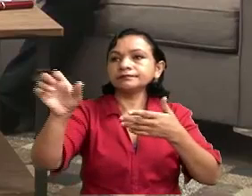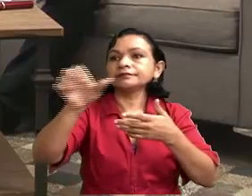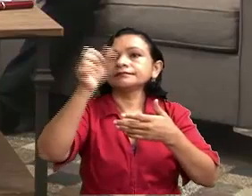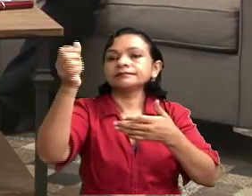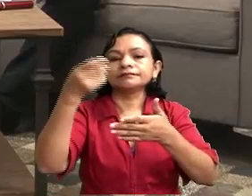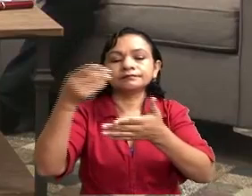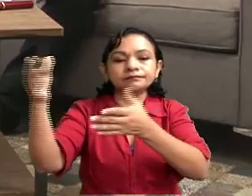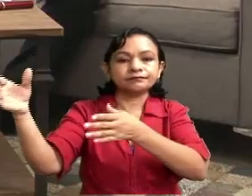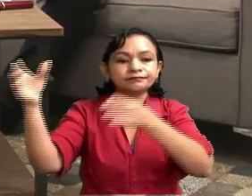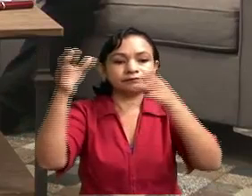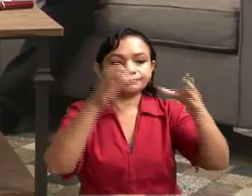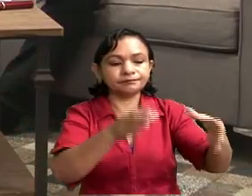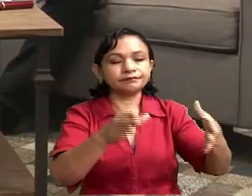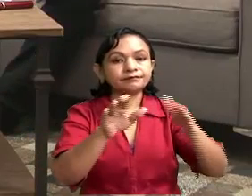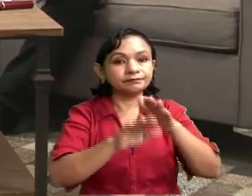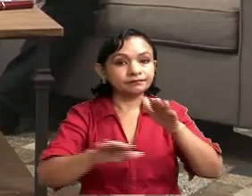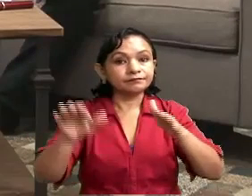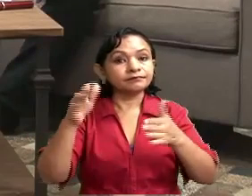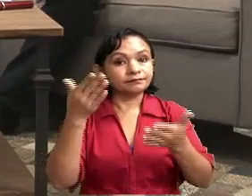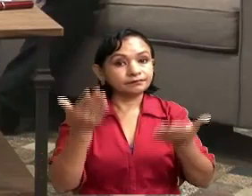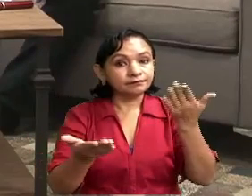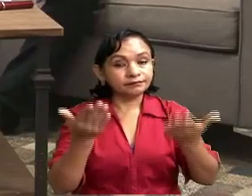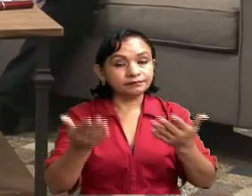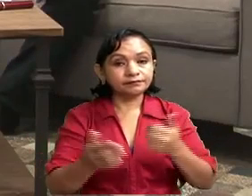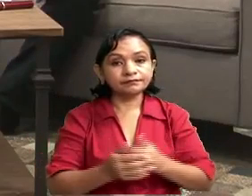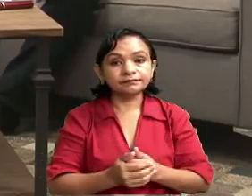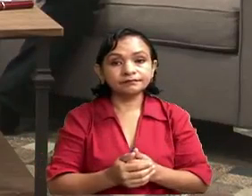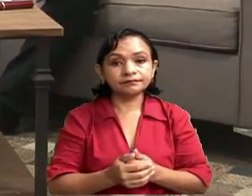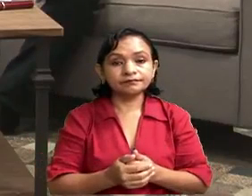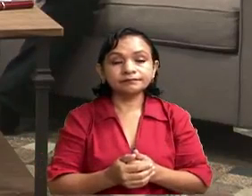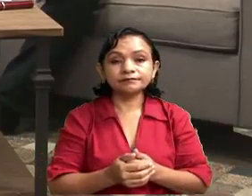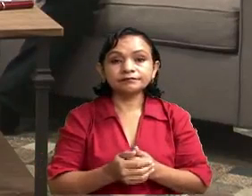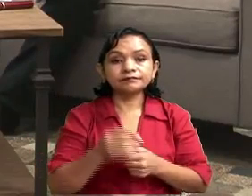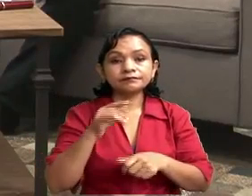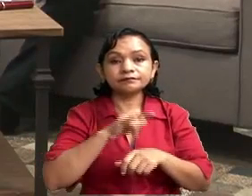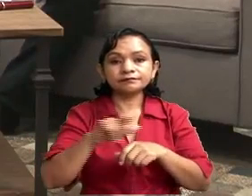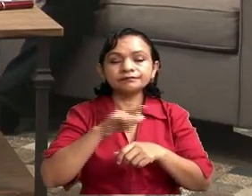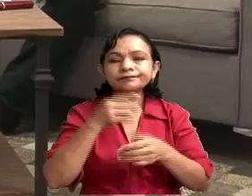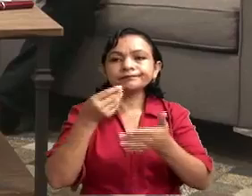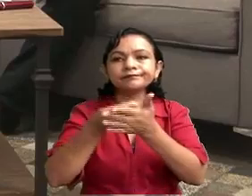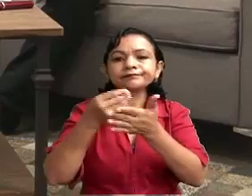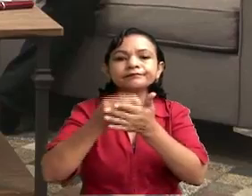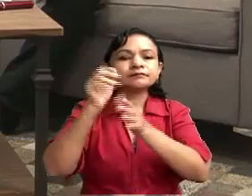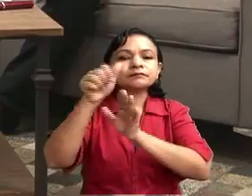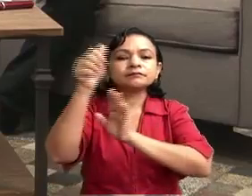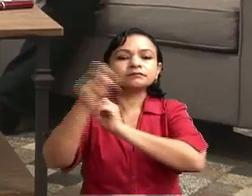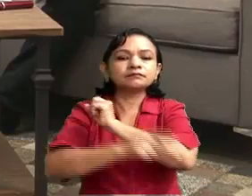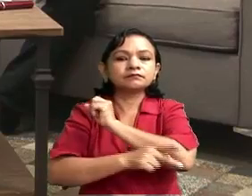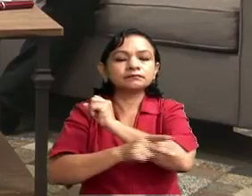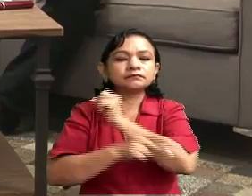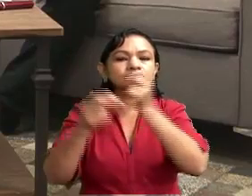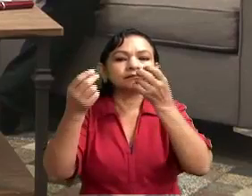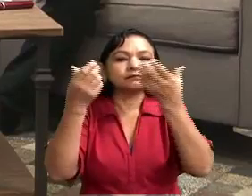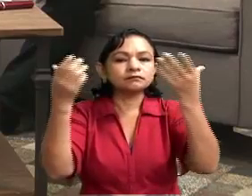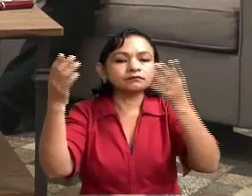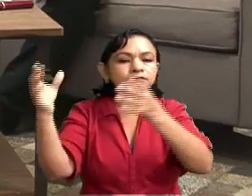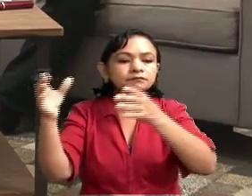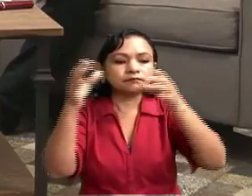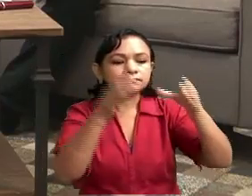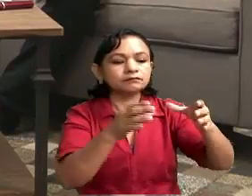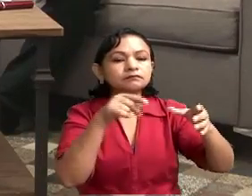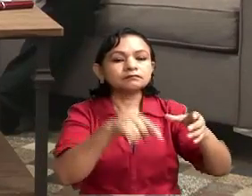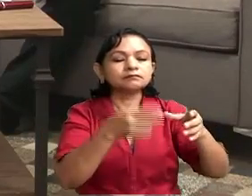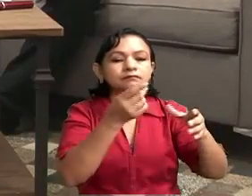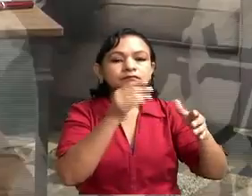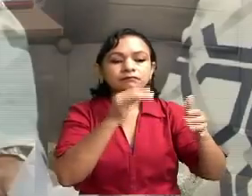generen especulación y fenómenos inflacionarios, vos haces importaciones de algunos recursos para estabilizar los